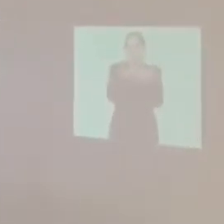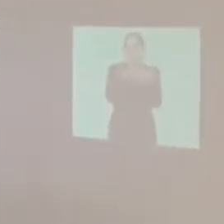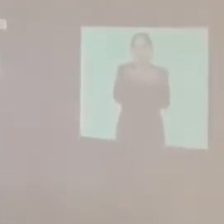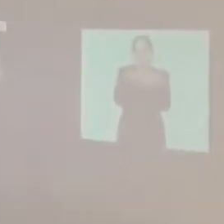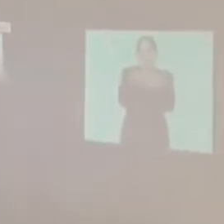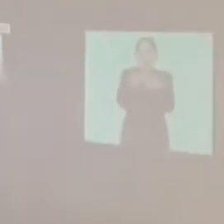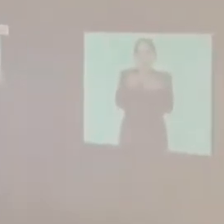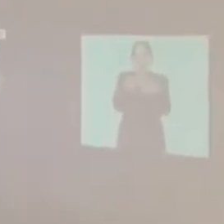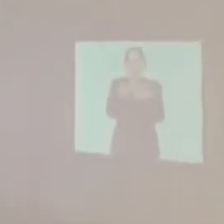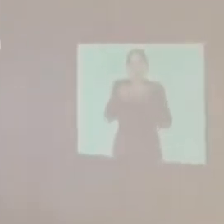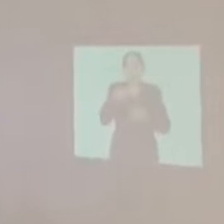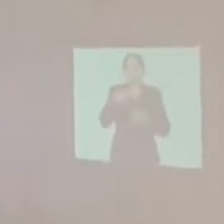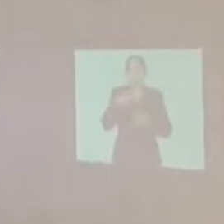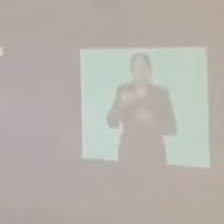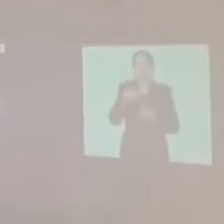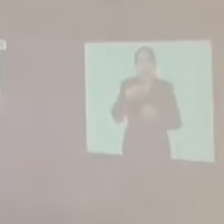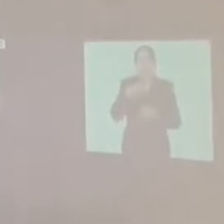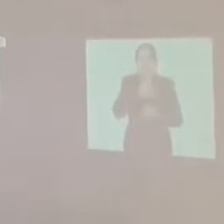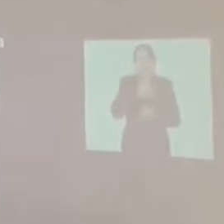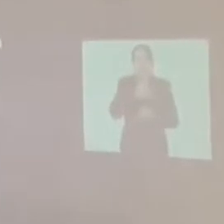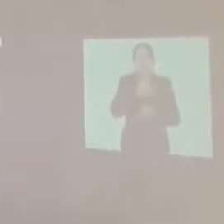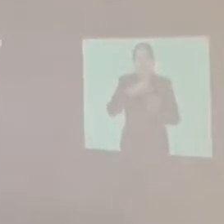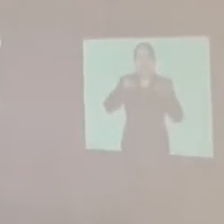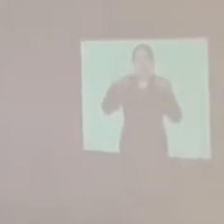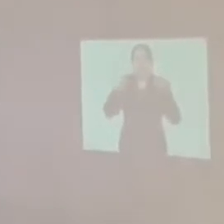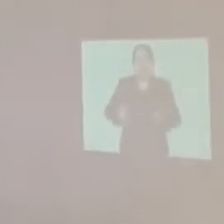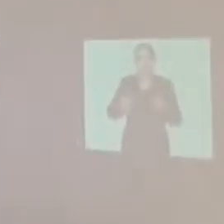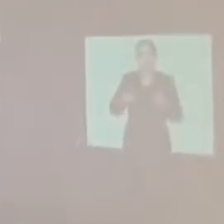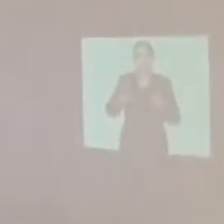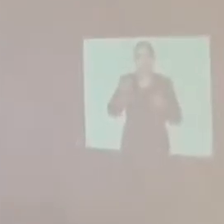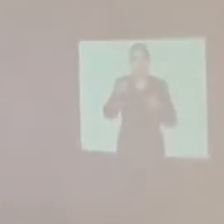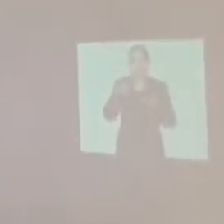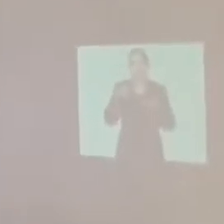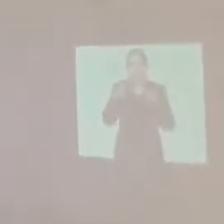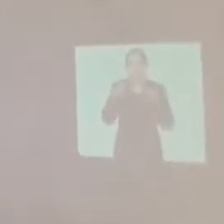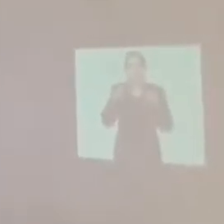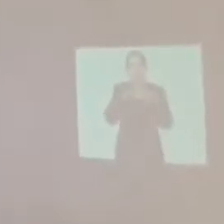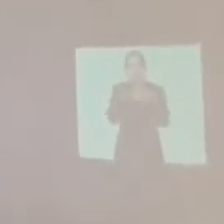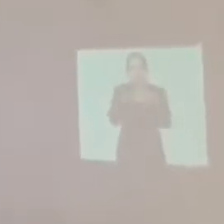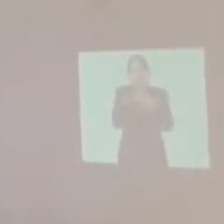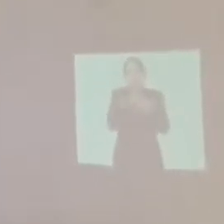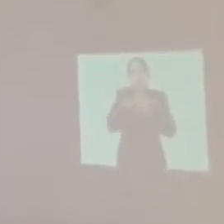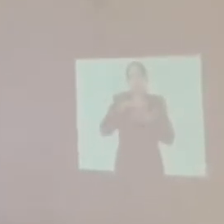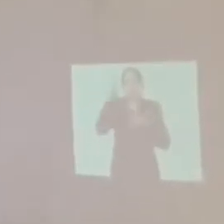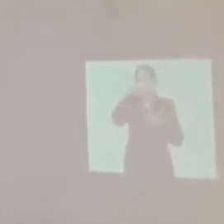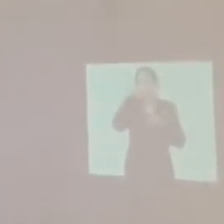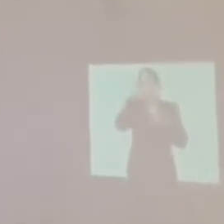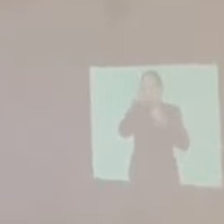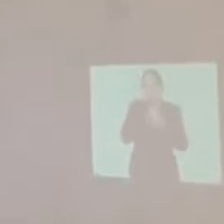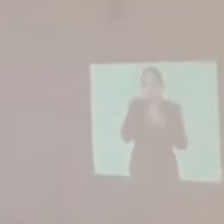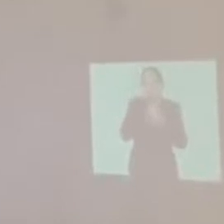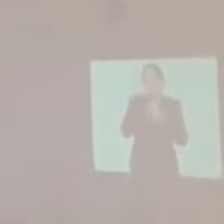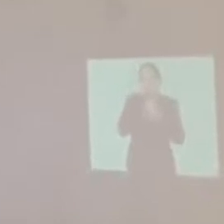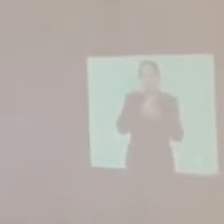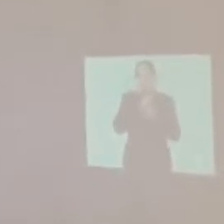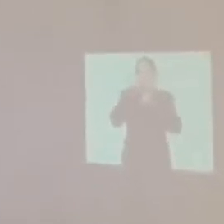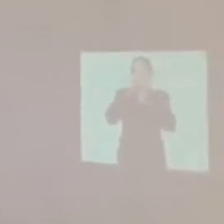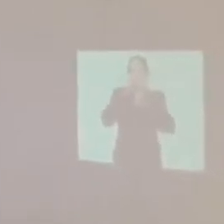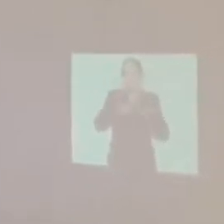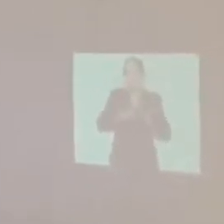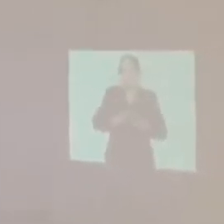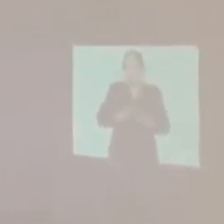estoy convencida que la educación pública, humanista, científica y con raíces culturales transforma a